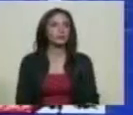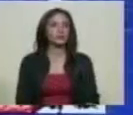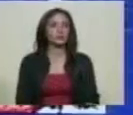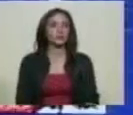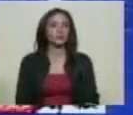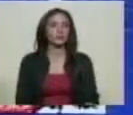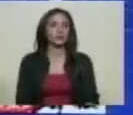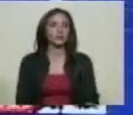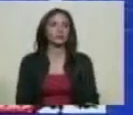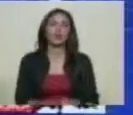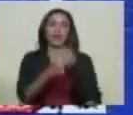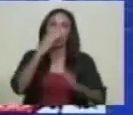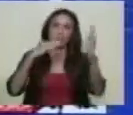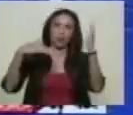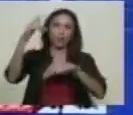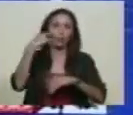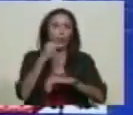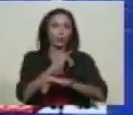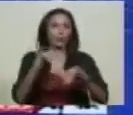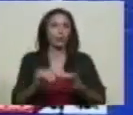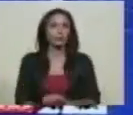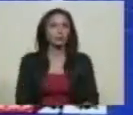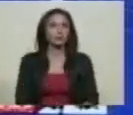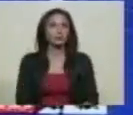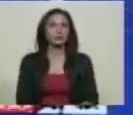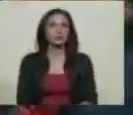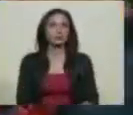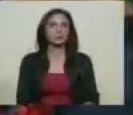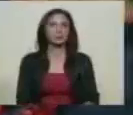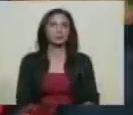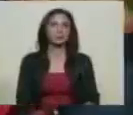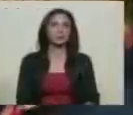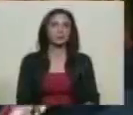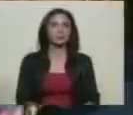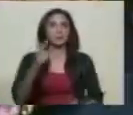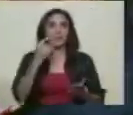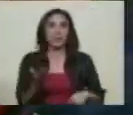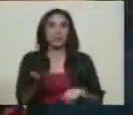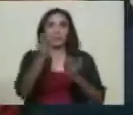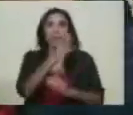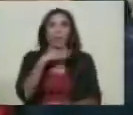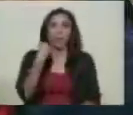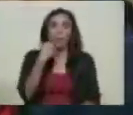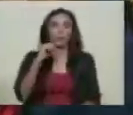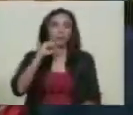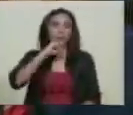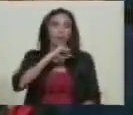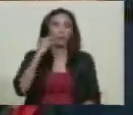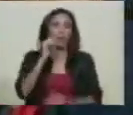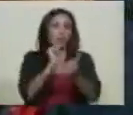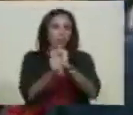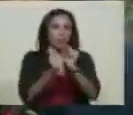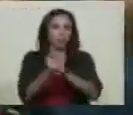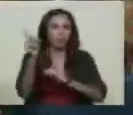Carlito, mira cómo está de grande Carlito, Silvia. Mira cómo está de grande, vale. Y papiado, ¿estás haciendo deporte?